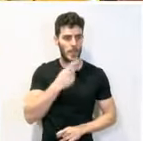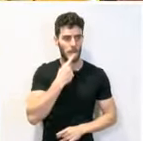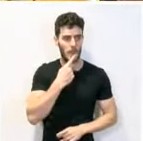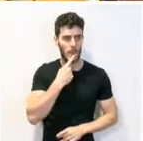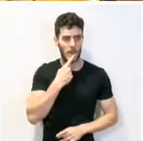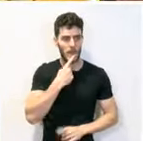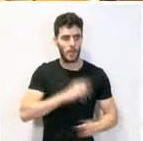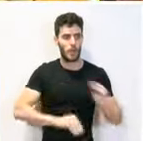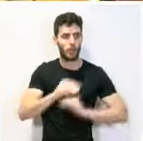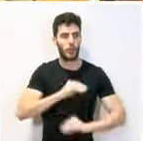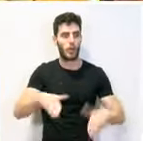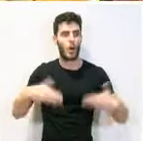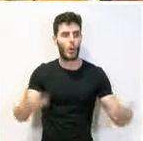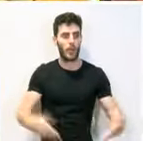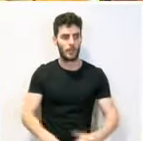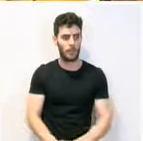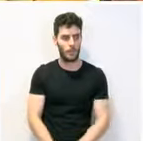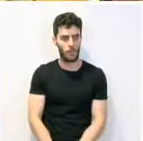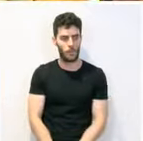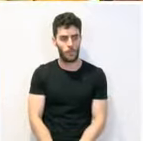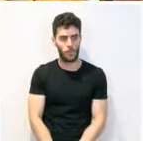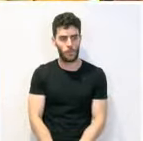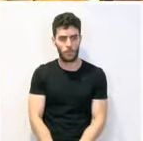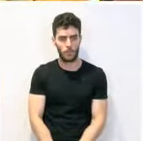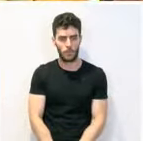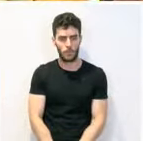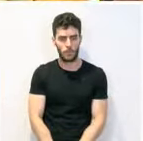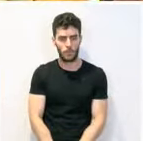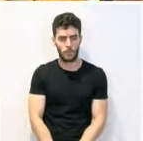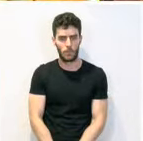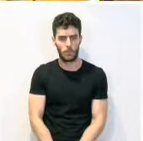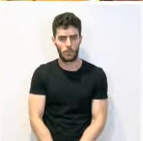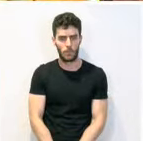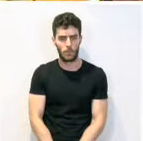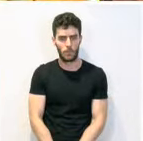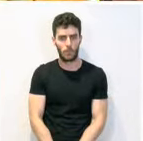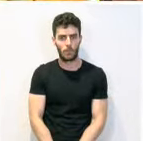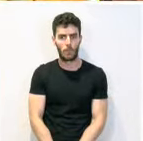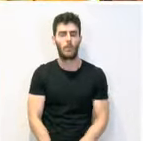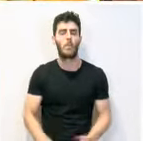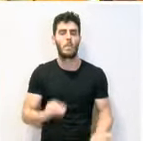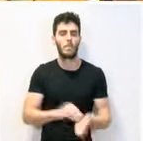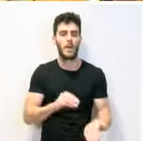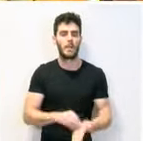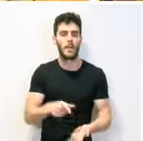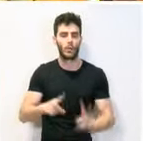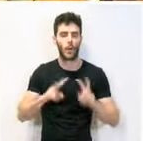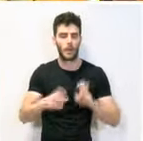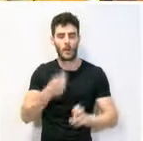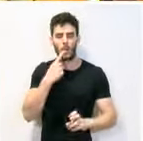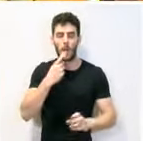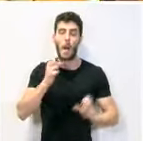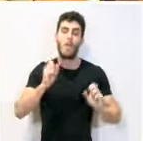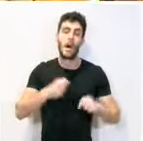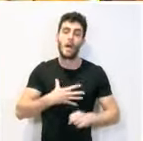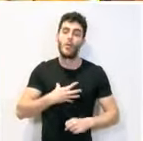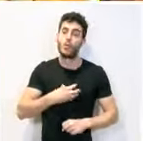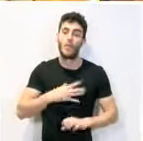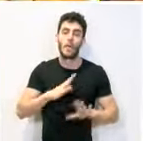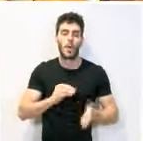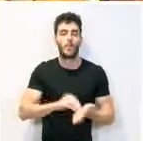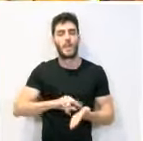qué soluciones pondrían ellos, y algunas veces pues tú las analizas y dices, pues esto no es posible, pero